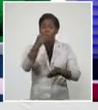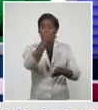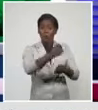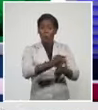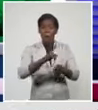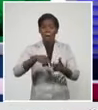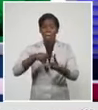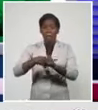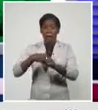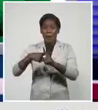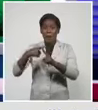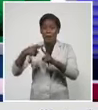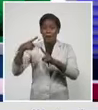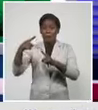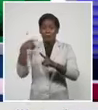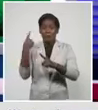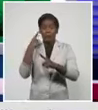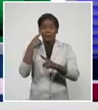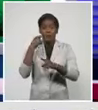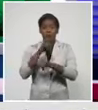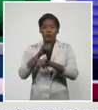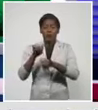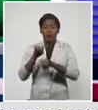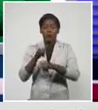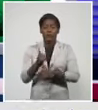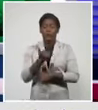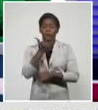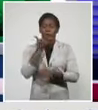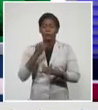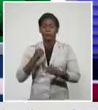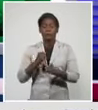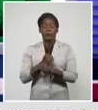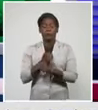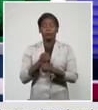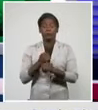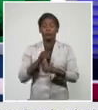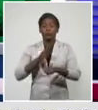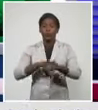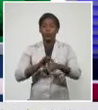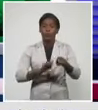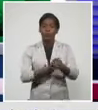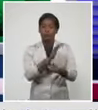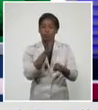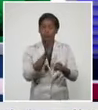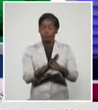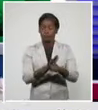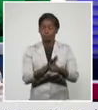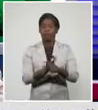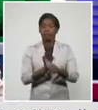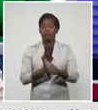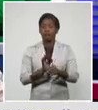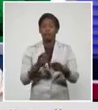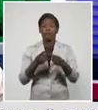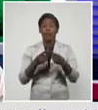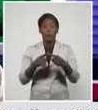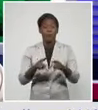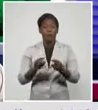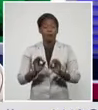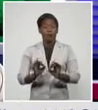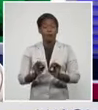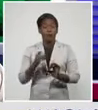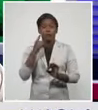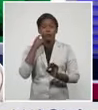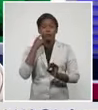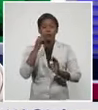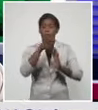que indiscutiblemente nos afecta todavía un poco más. Pero que con las medidas